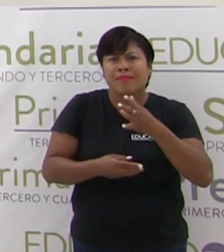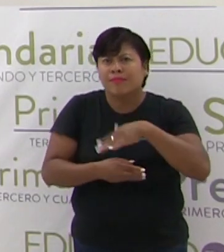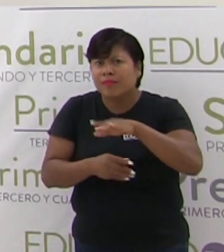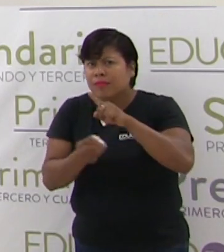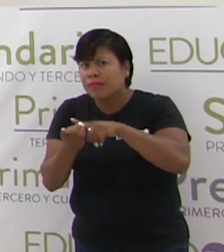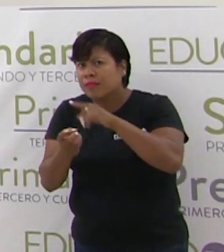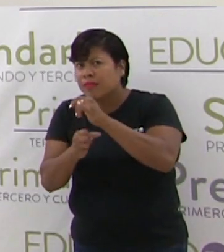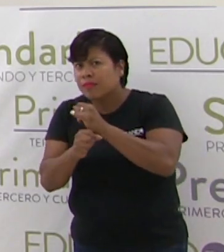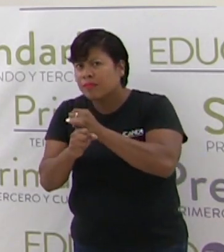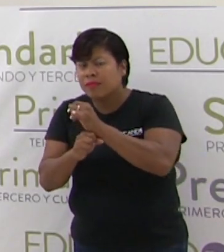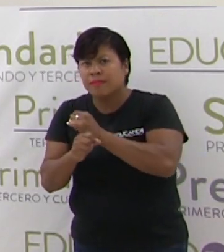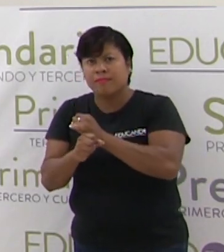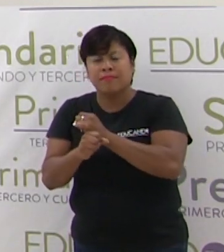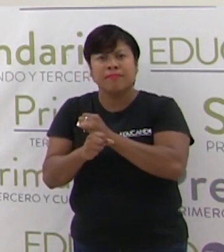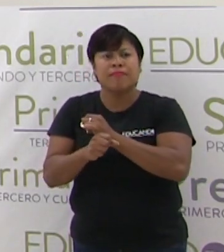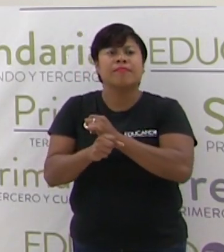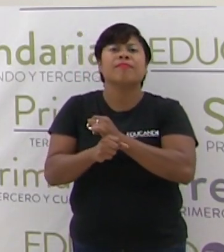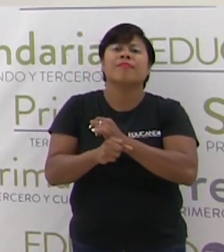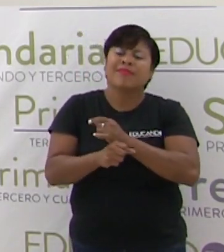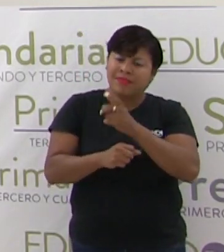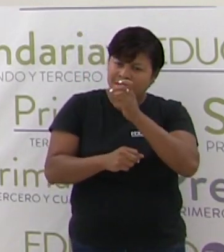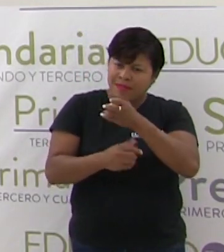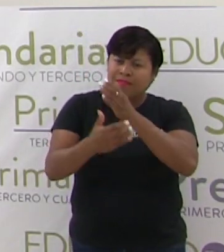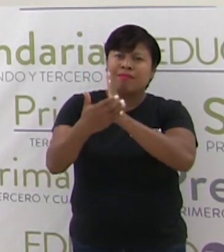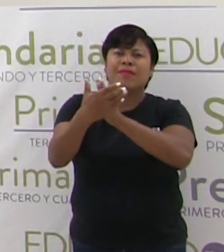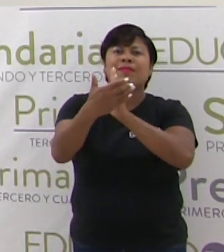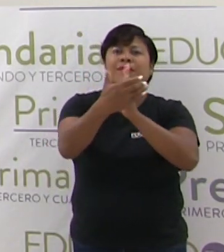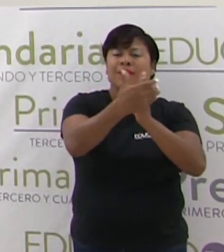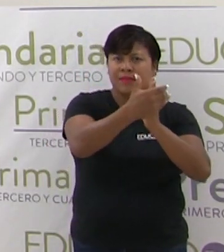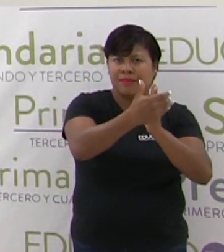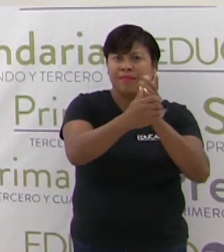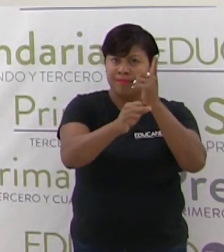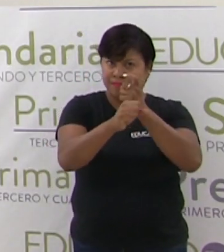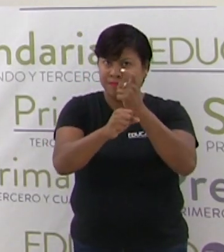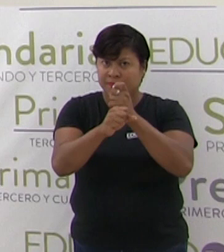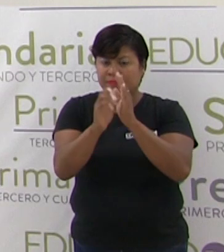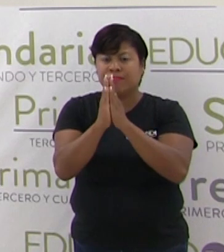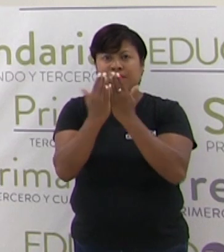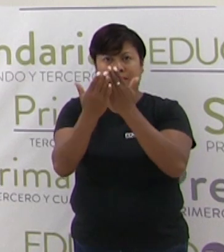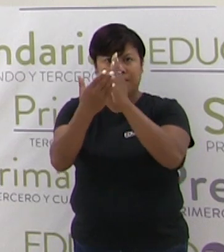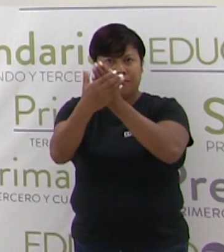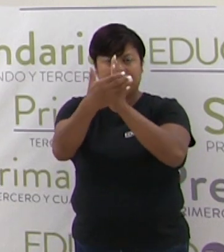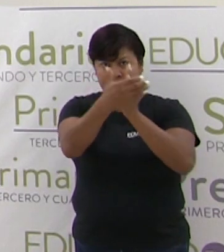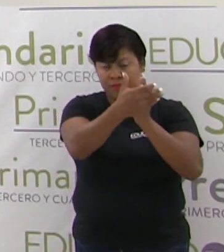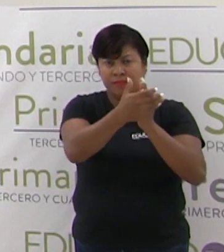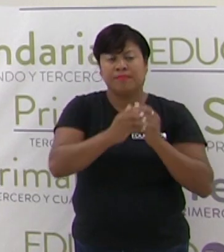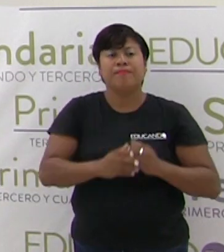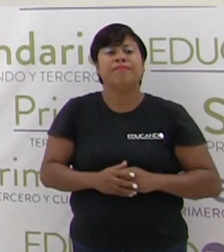a investigar? A la biblioteca, primero.